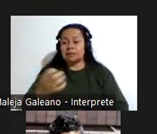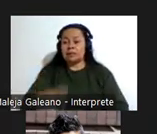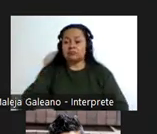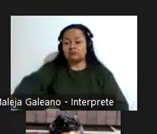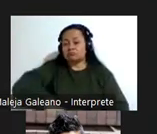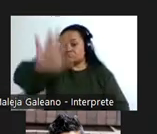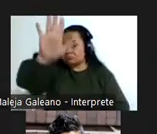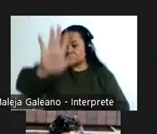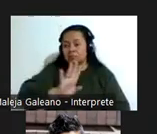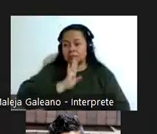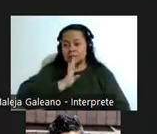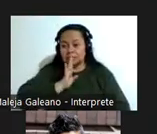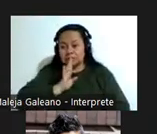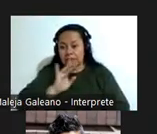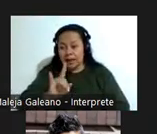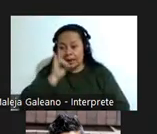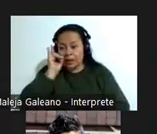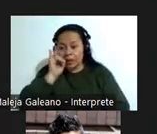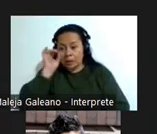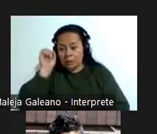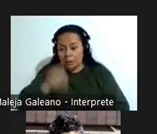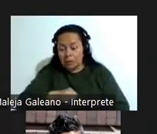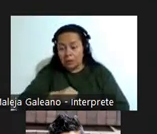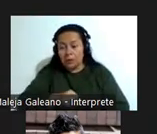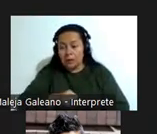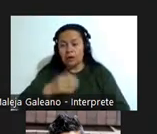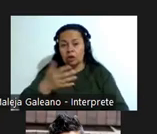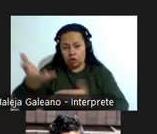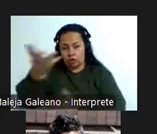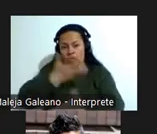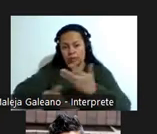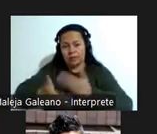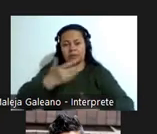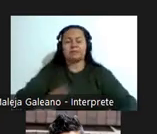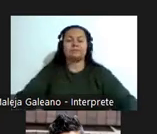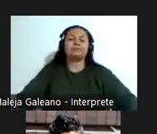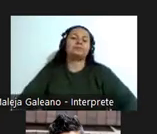algo, pueden compartir.